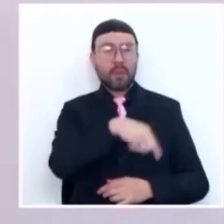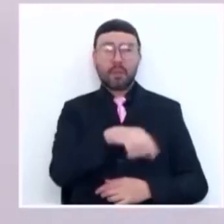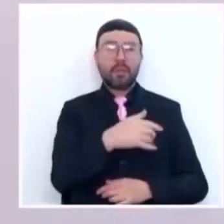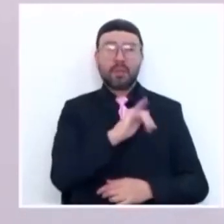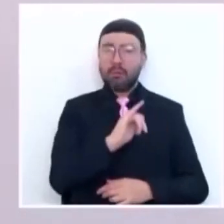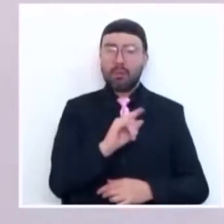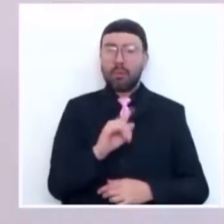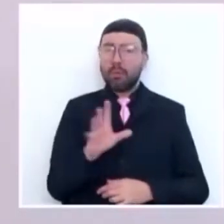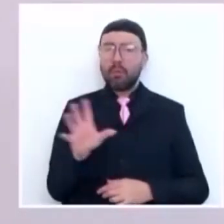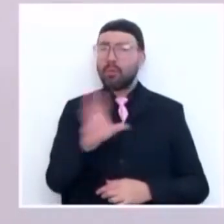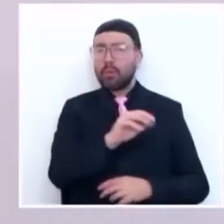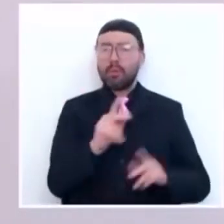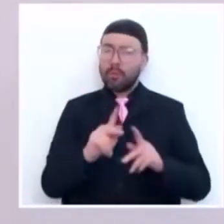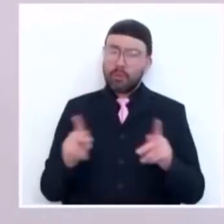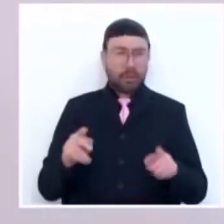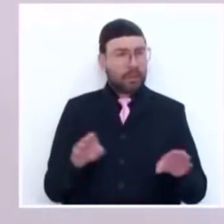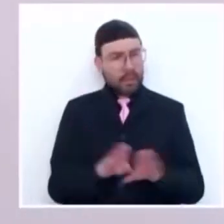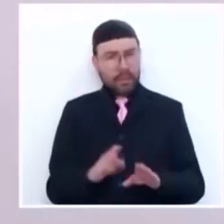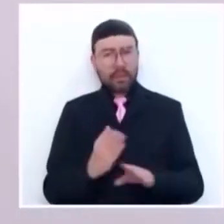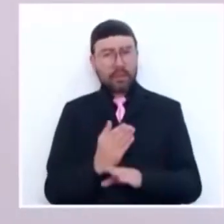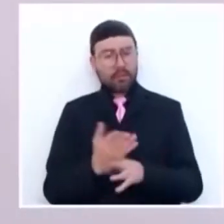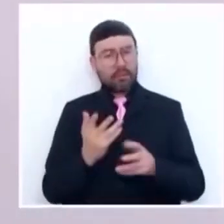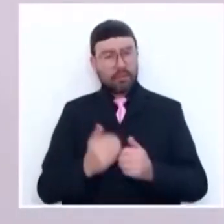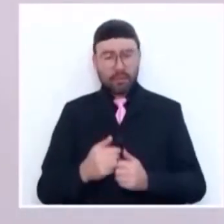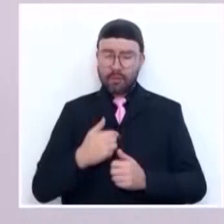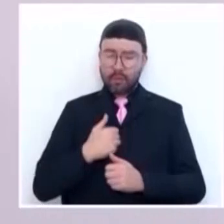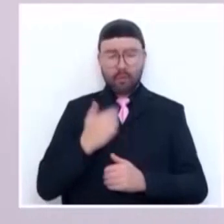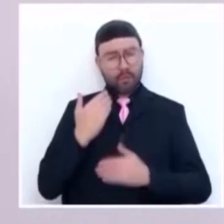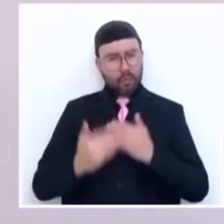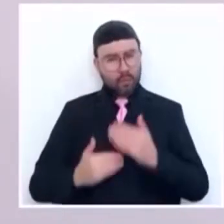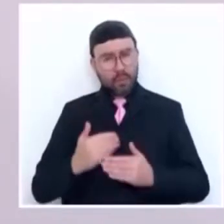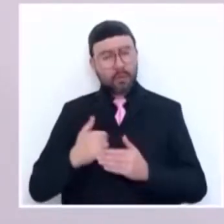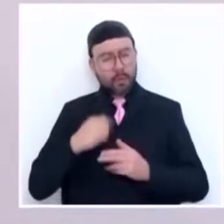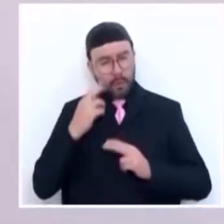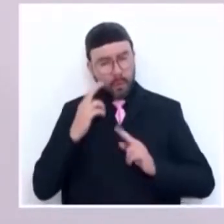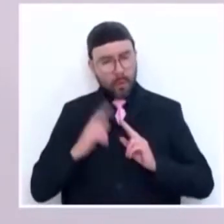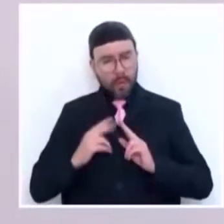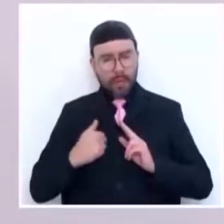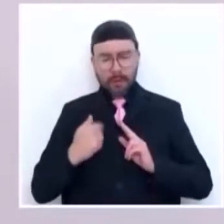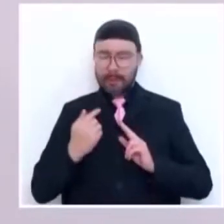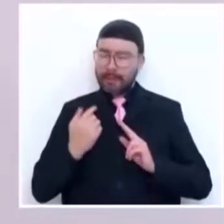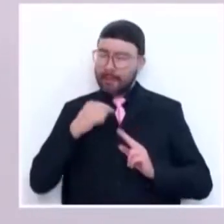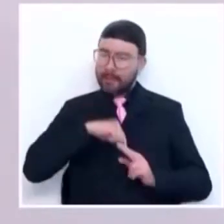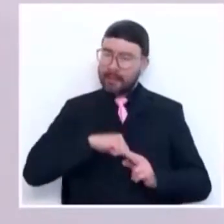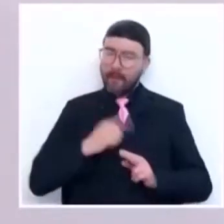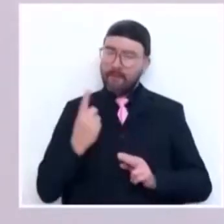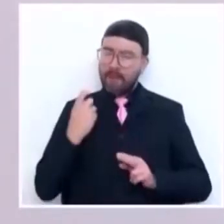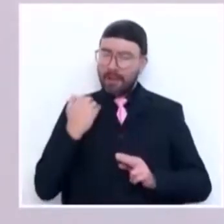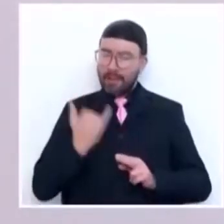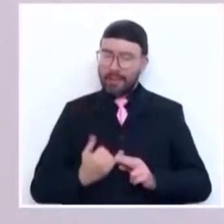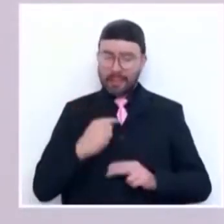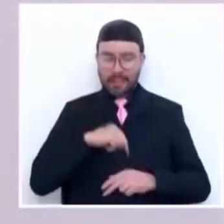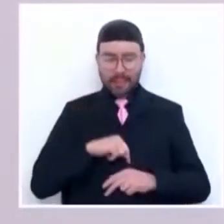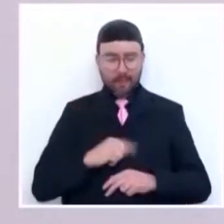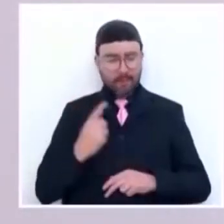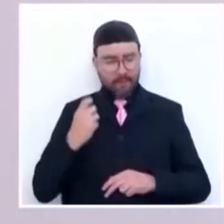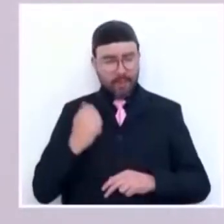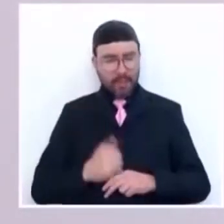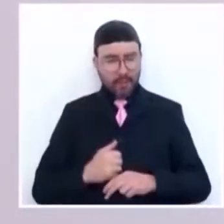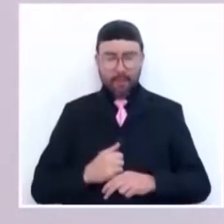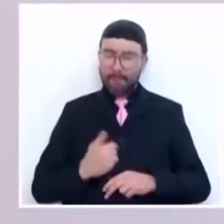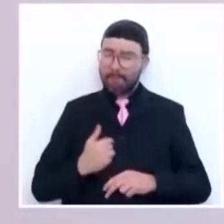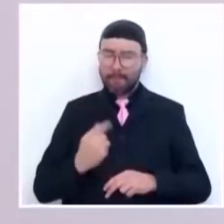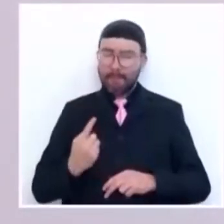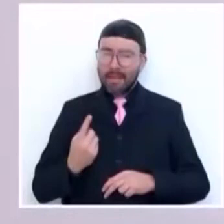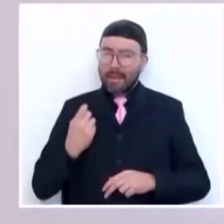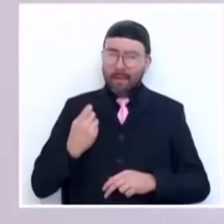yo empecé a reconocerme como un ser humano que me faltaba algo, que me faltaba un algo para